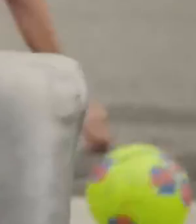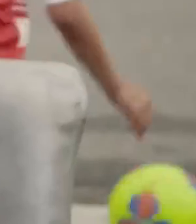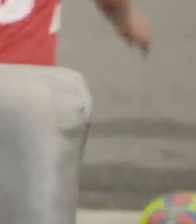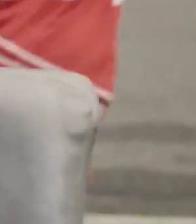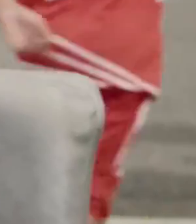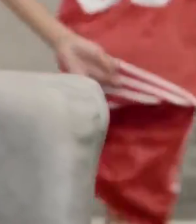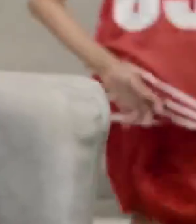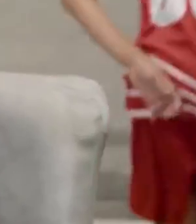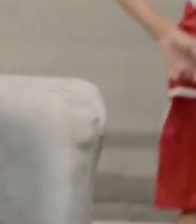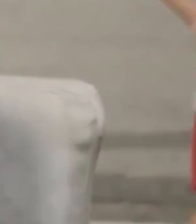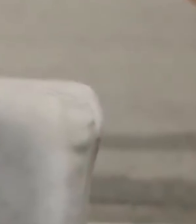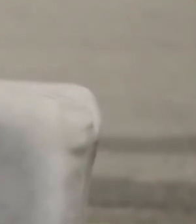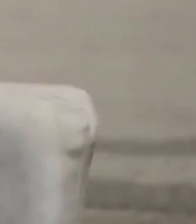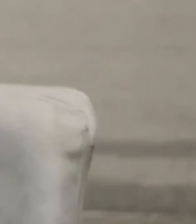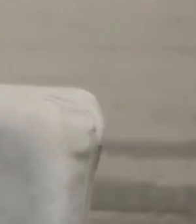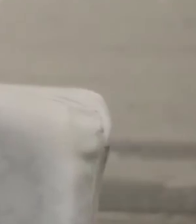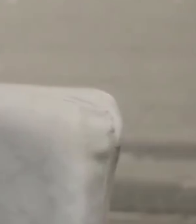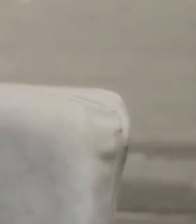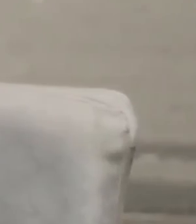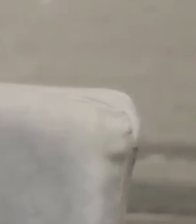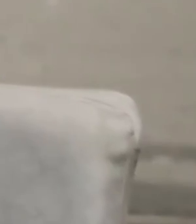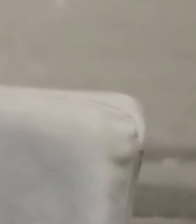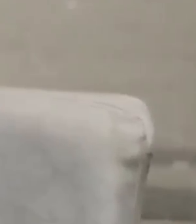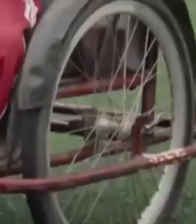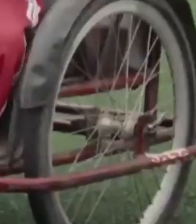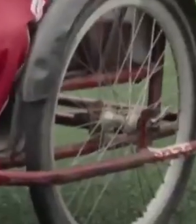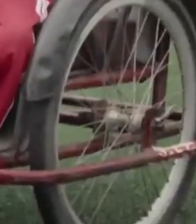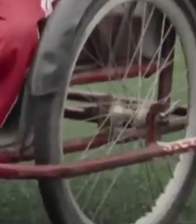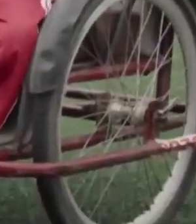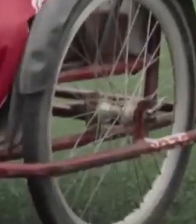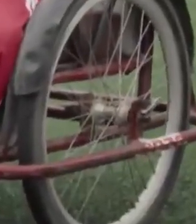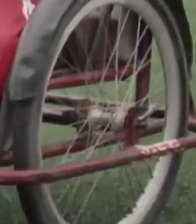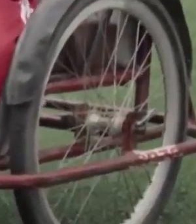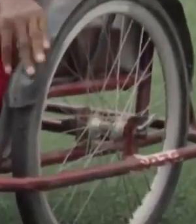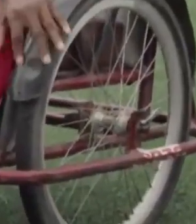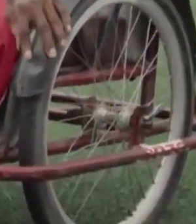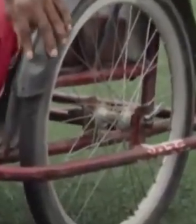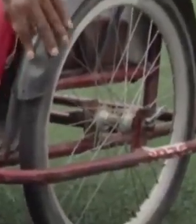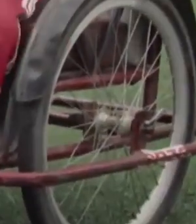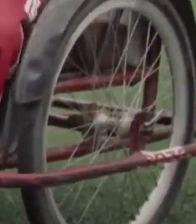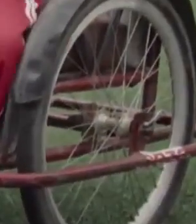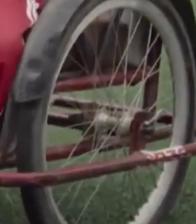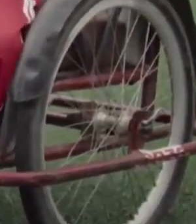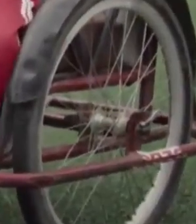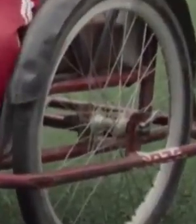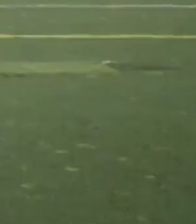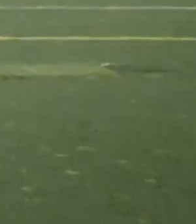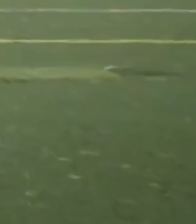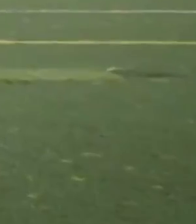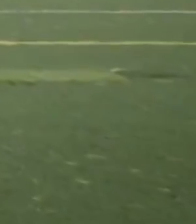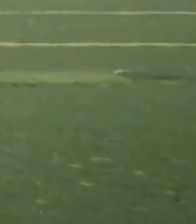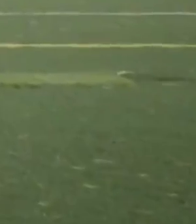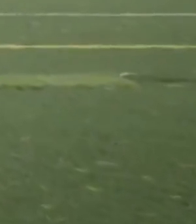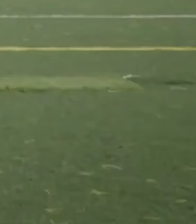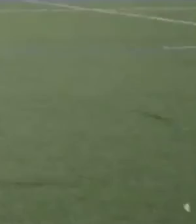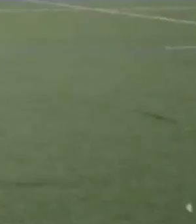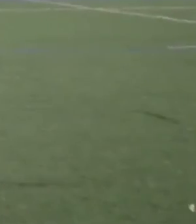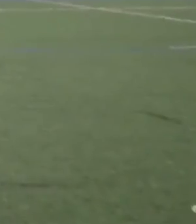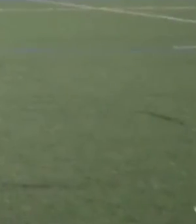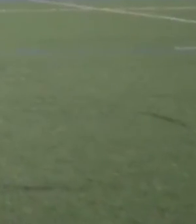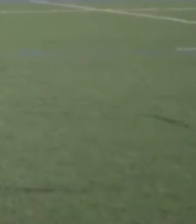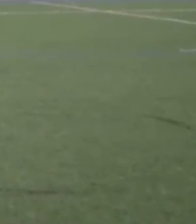Se me metió a la mente y comencé como entrenador desde muy joven.